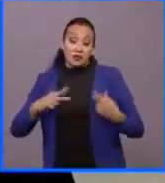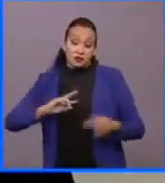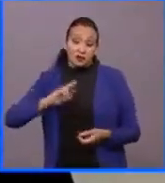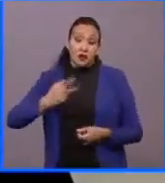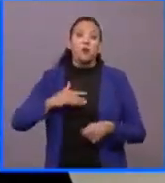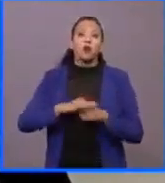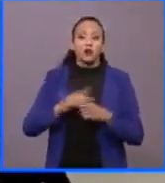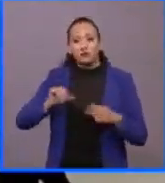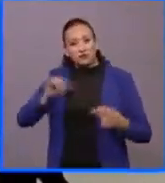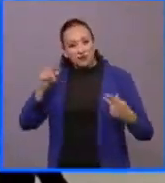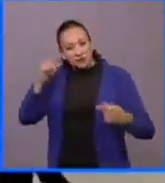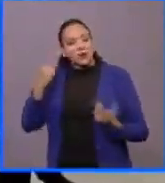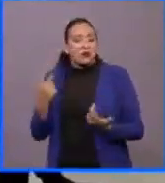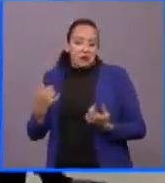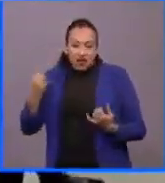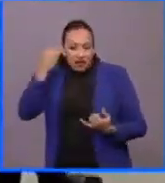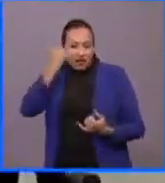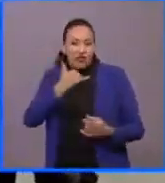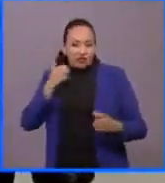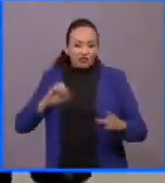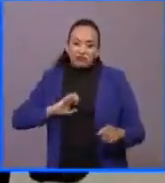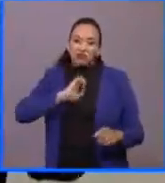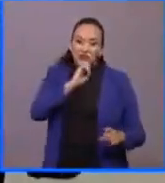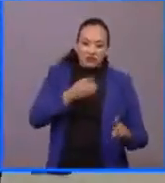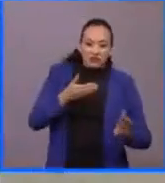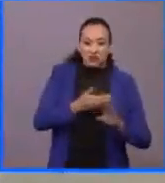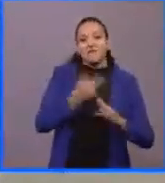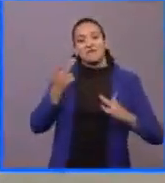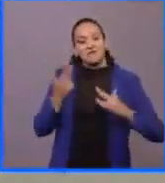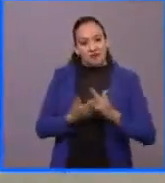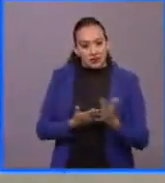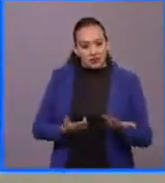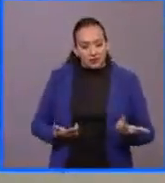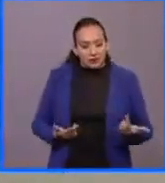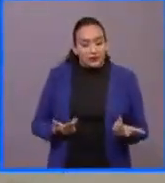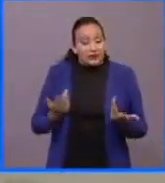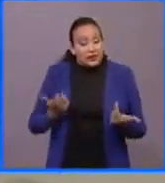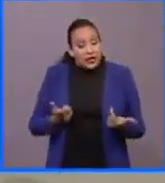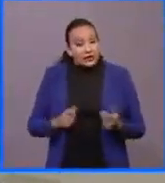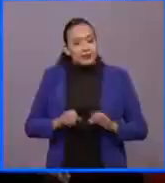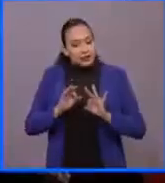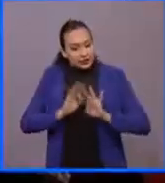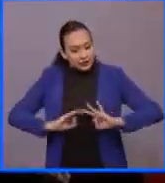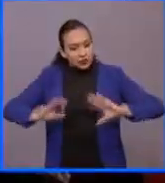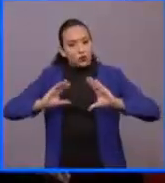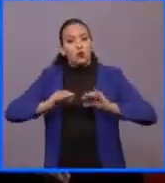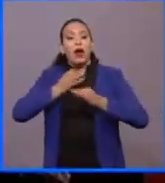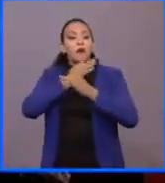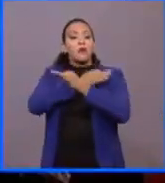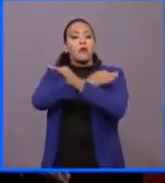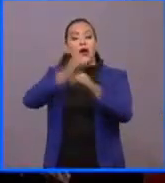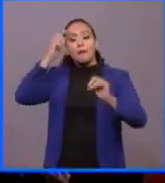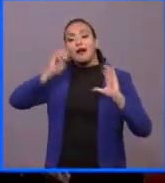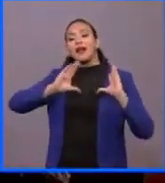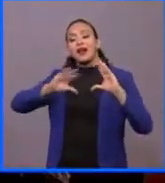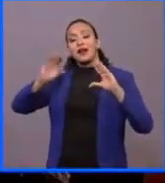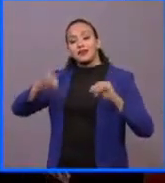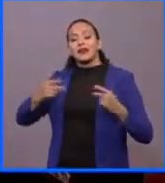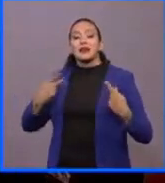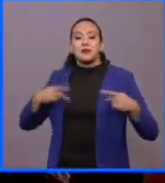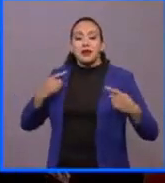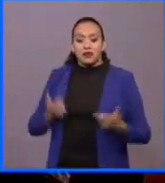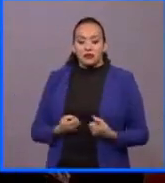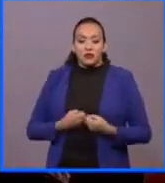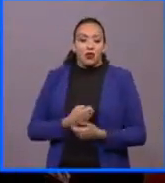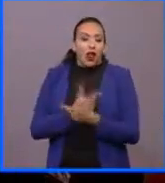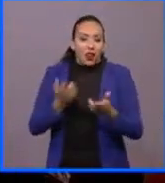resistencias para poder tipificar los discursos de odio como un delito, ya que fácilmente se puede confundir con una limitación a la libertad de